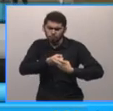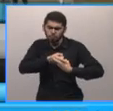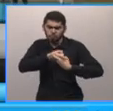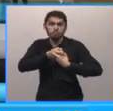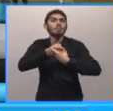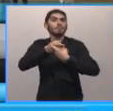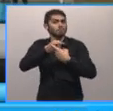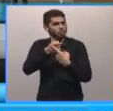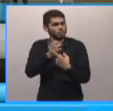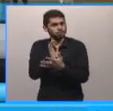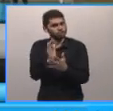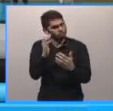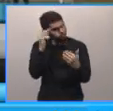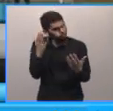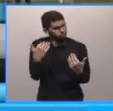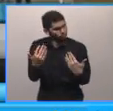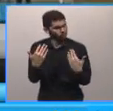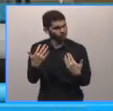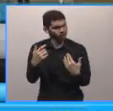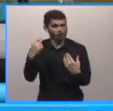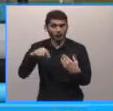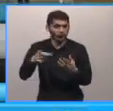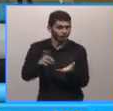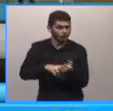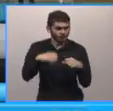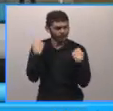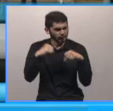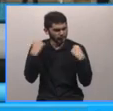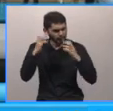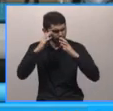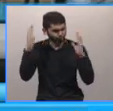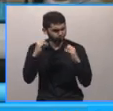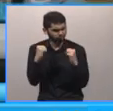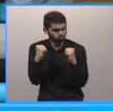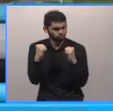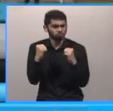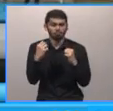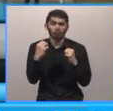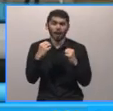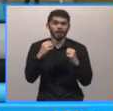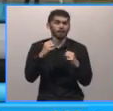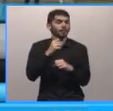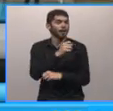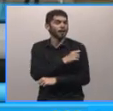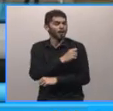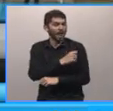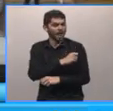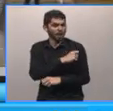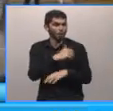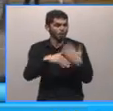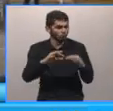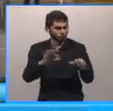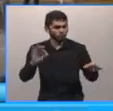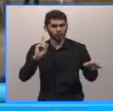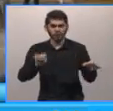prácticamente a cualquier equipo. Y bueno, ahora estamos en eso también para bueno, no solo llegar a Río, sino también para volver